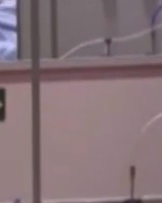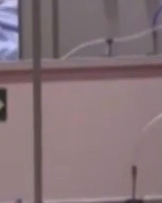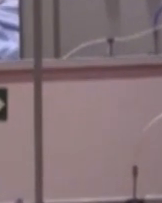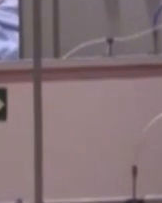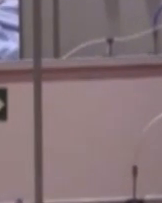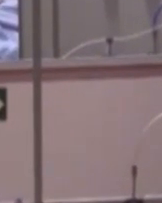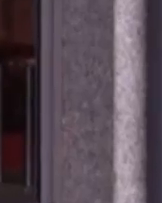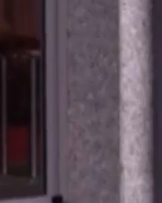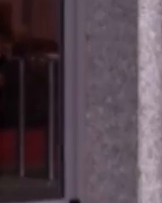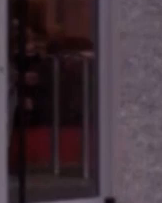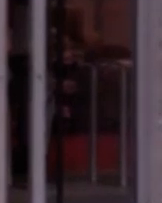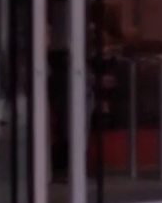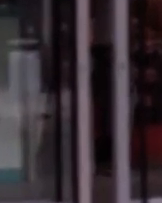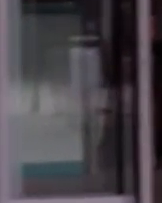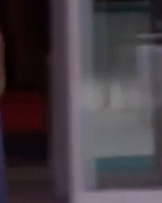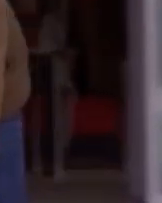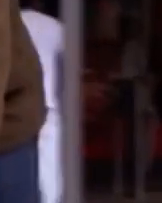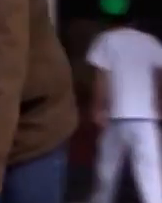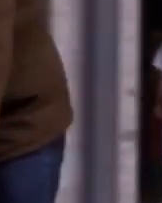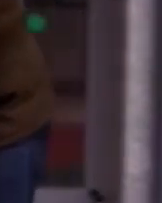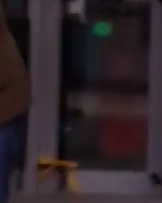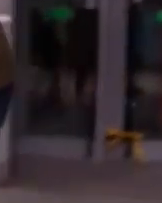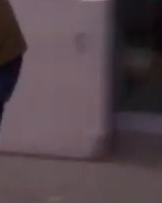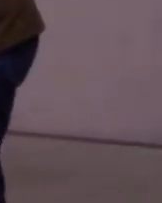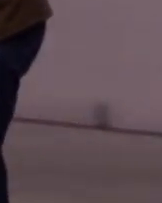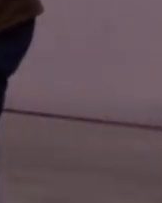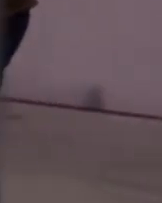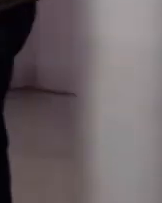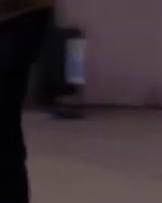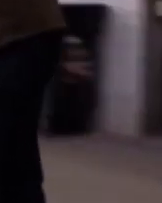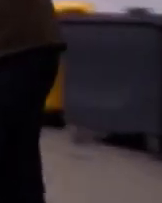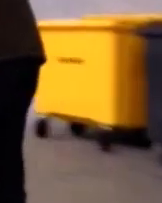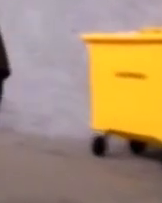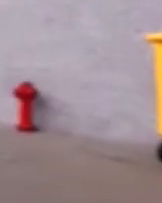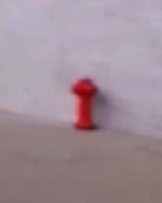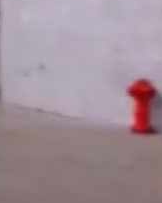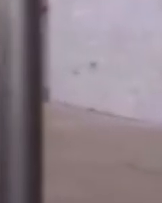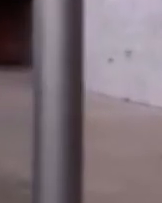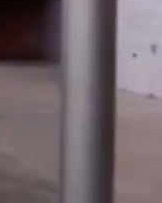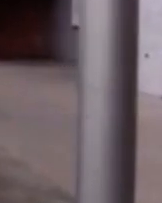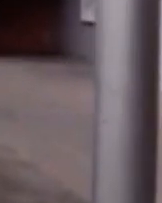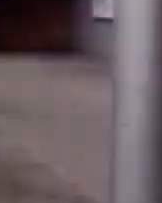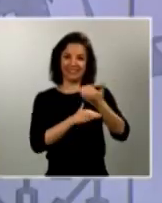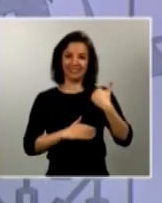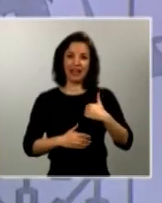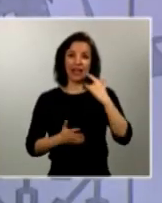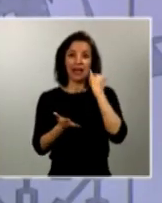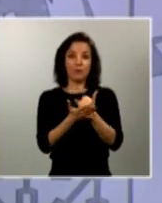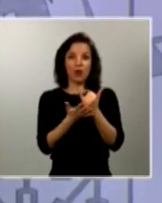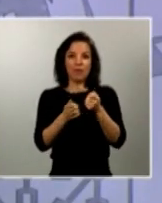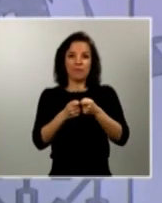nuevos contagios va a volver a repuntar debido al aumento de las pruebas diagnósticas vamos a tener un incremento